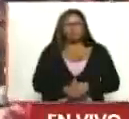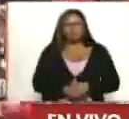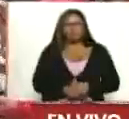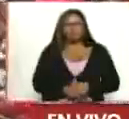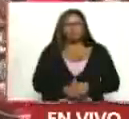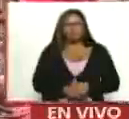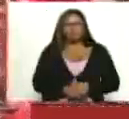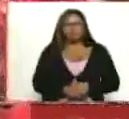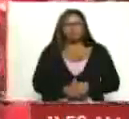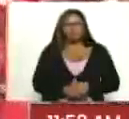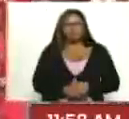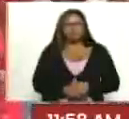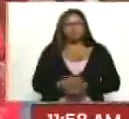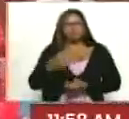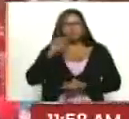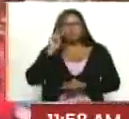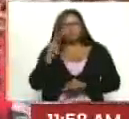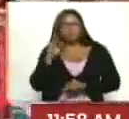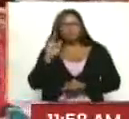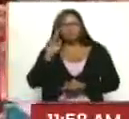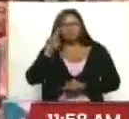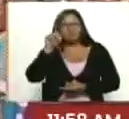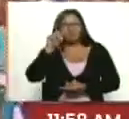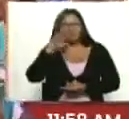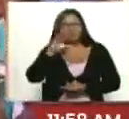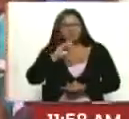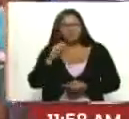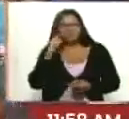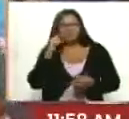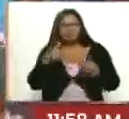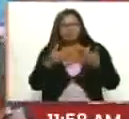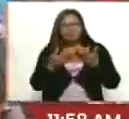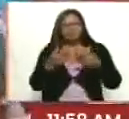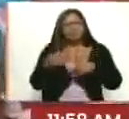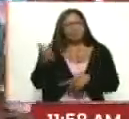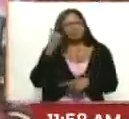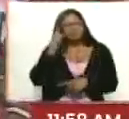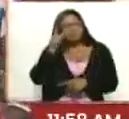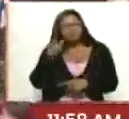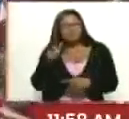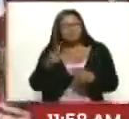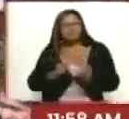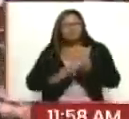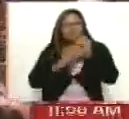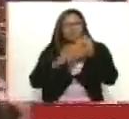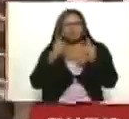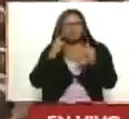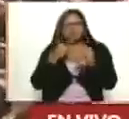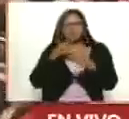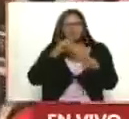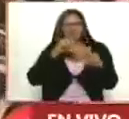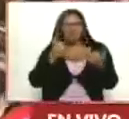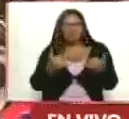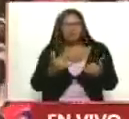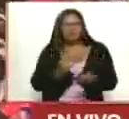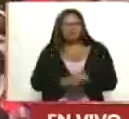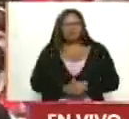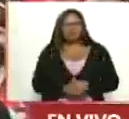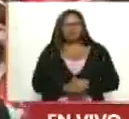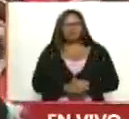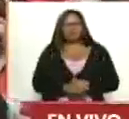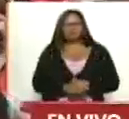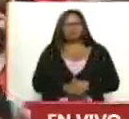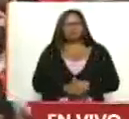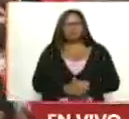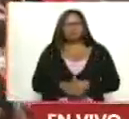municipio Francisco de Miranda. Vamos a escuchar a una de las voceras de esta